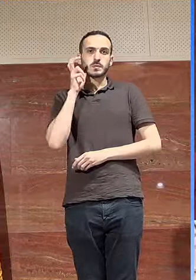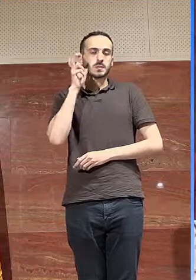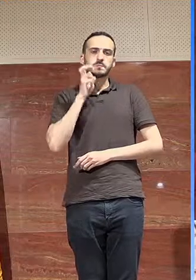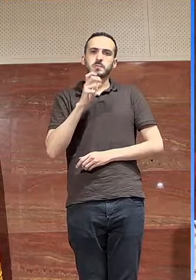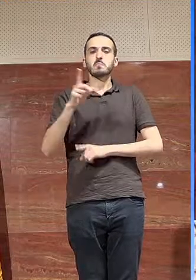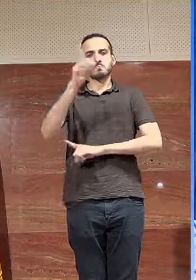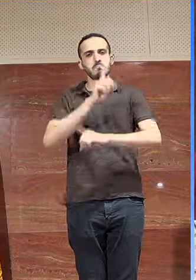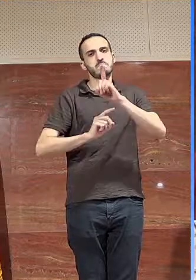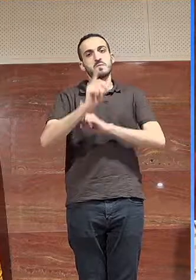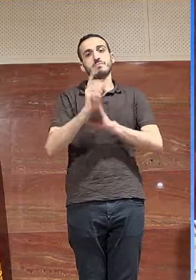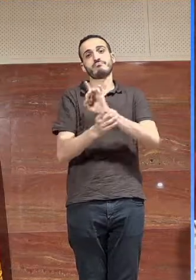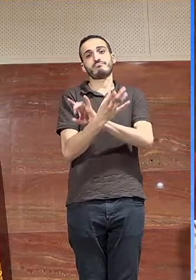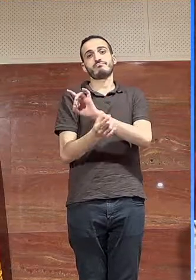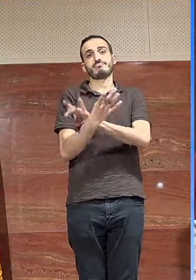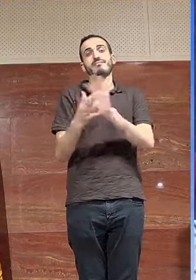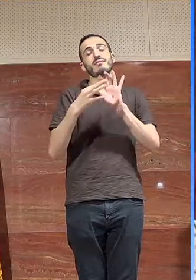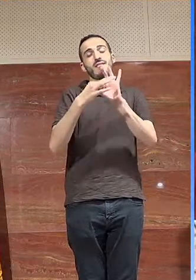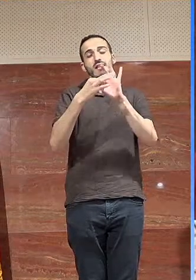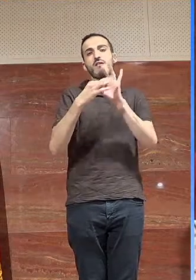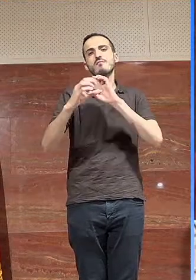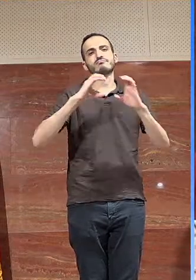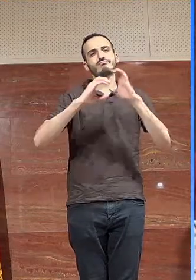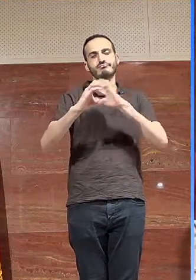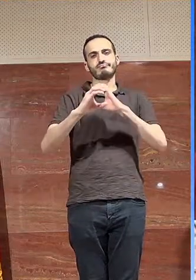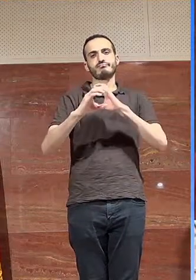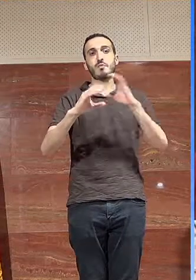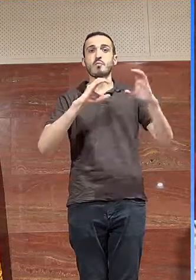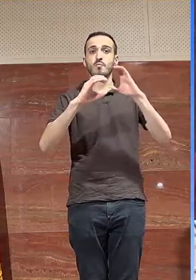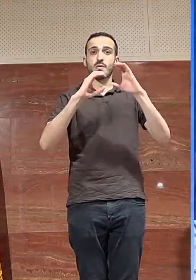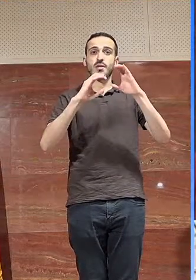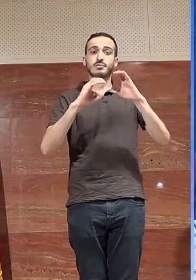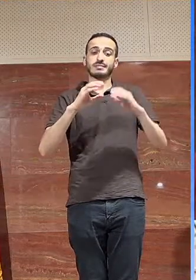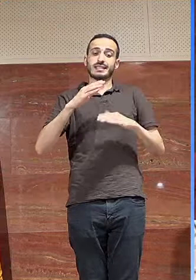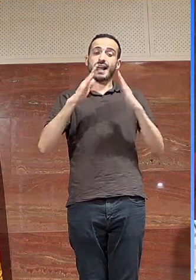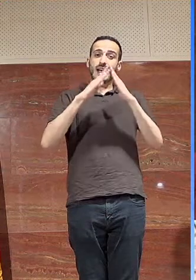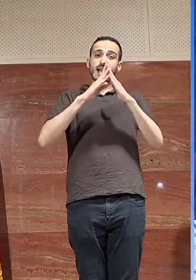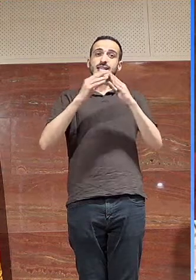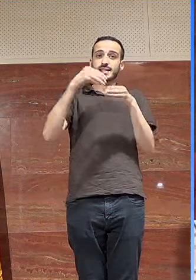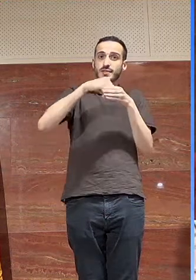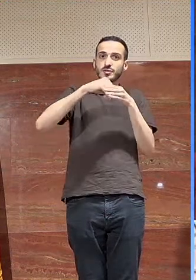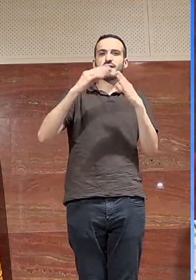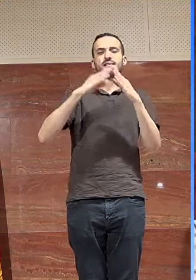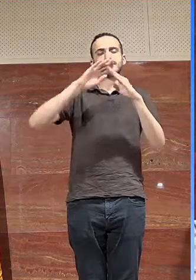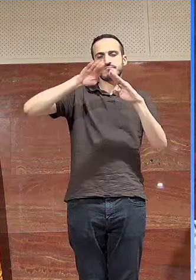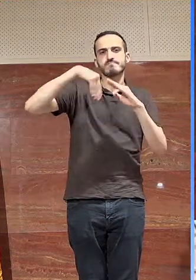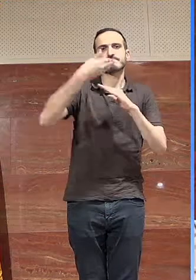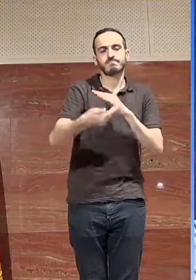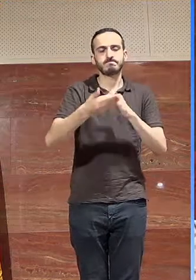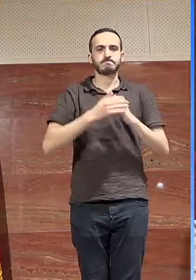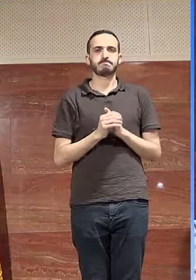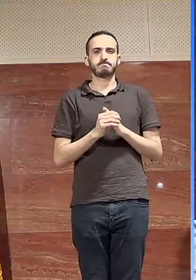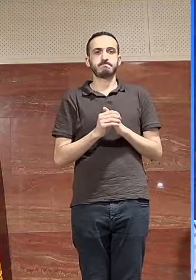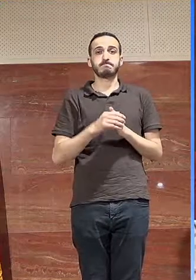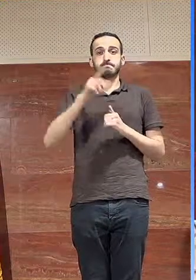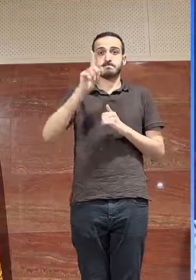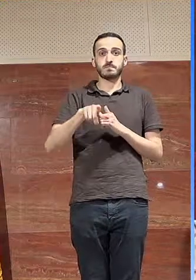son los que tienen que ver con la comunicación, ¿no? Entre el interior y el exterior de la vivienda. También en